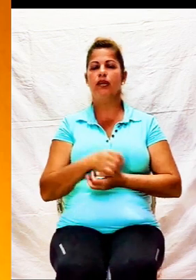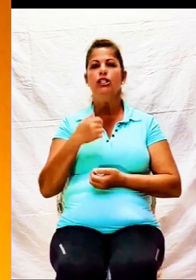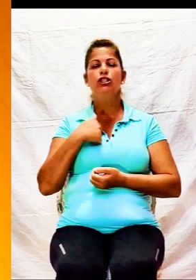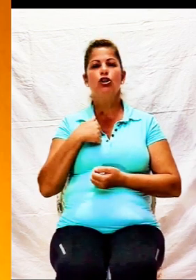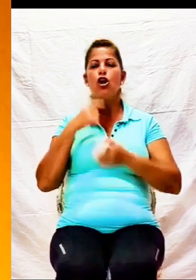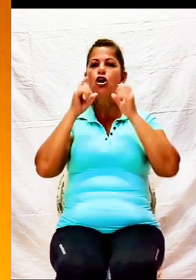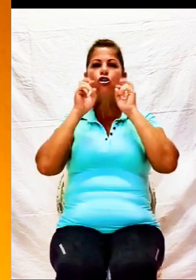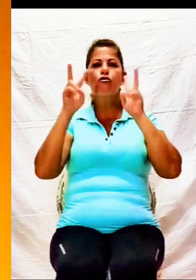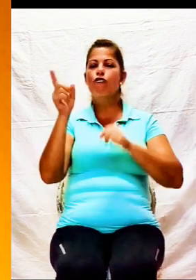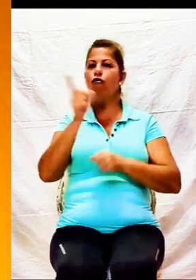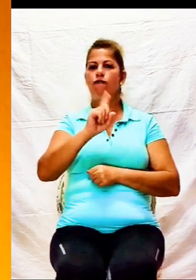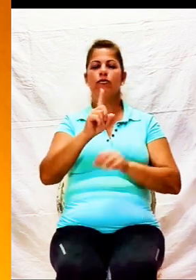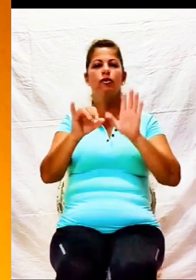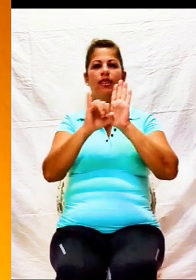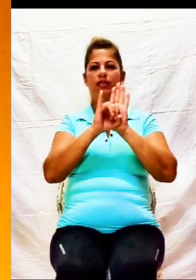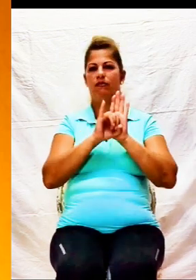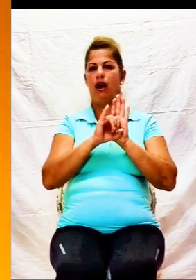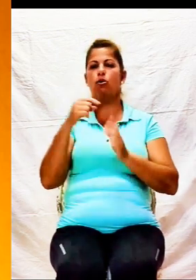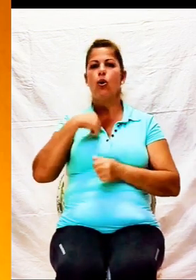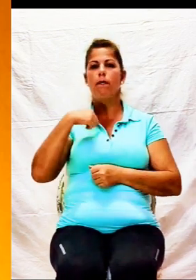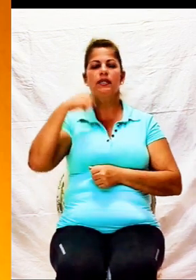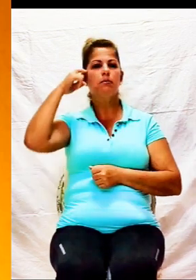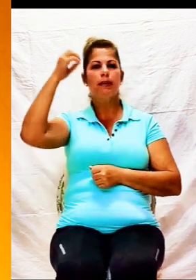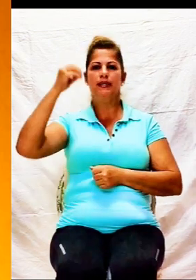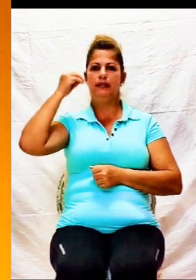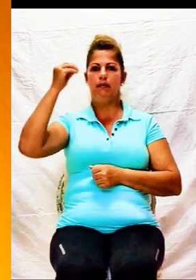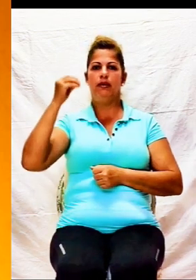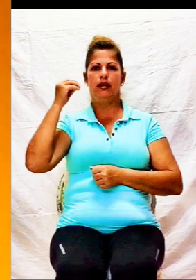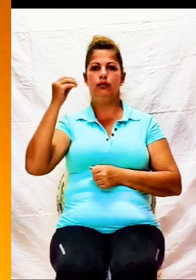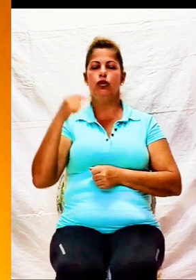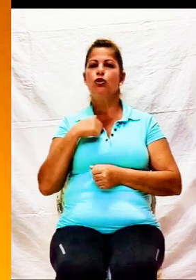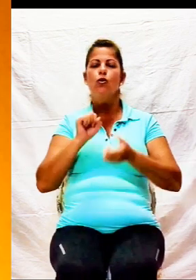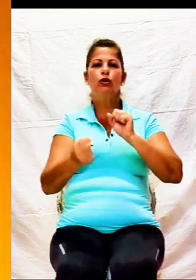De no vivir identificado con mis pensamientos involuntarios.